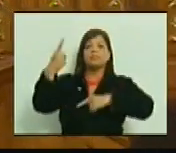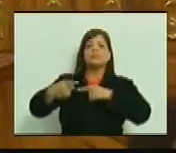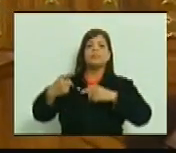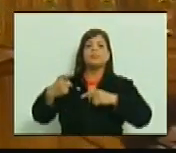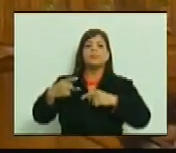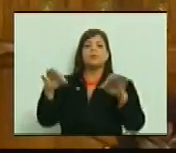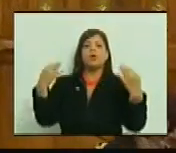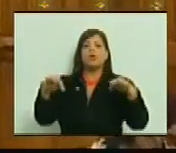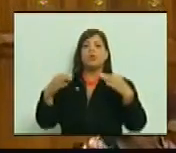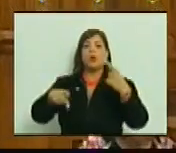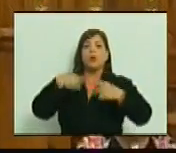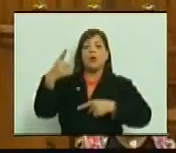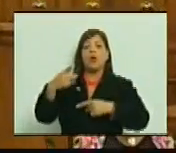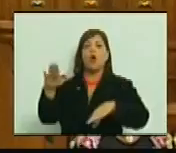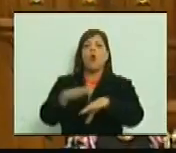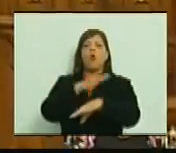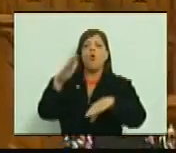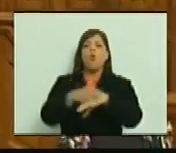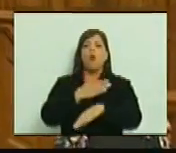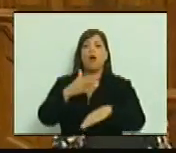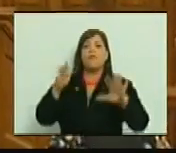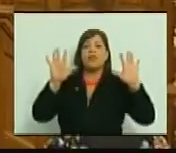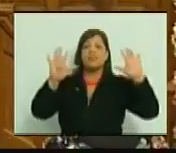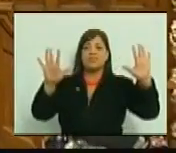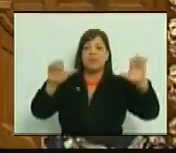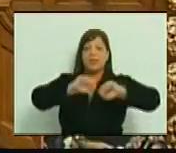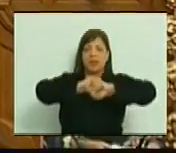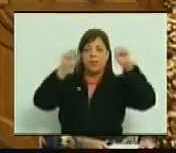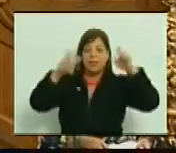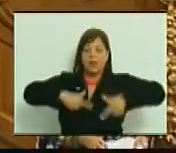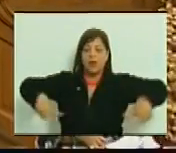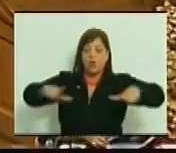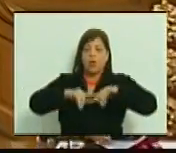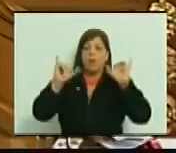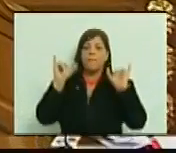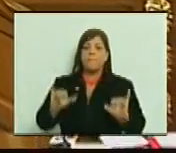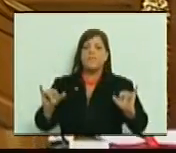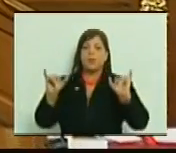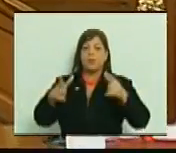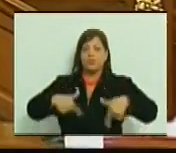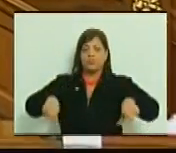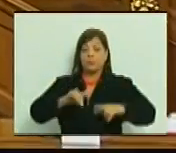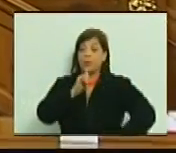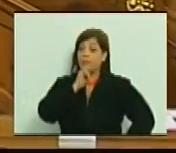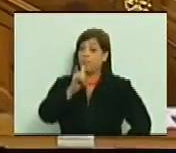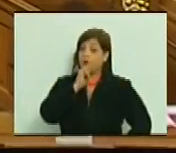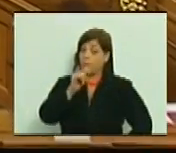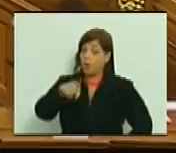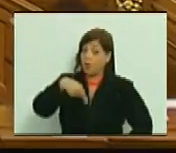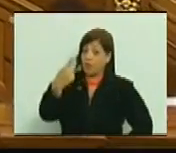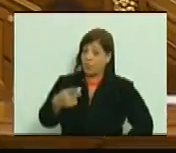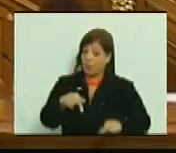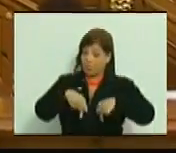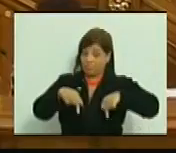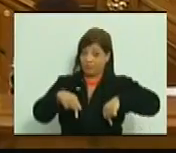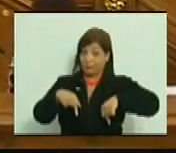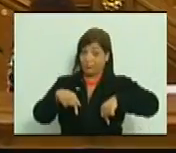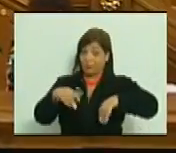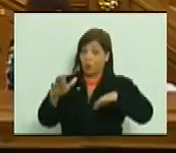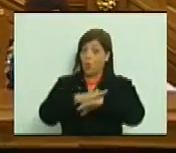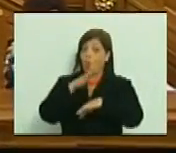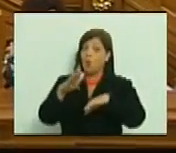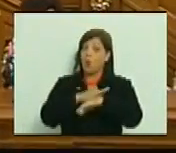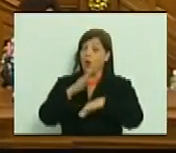sesión ordinaria para el día jueves a las 10 de la mañana en este salón protocolar. Informo que después de la sesión del día